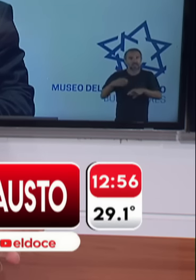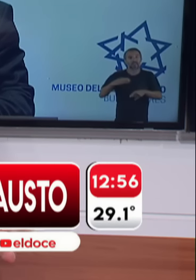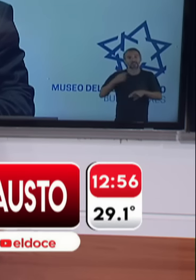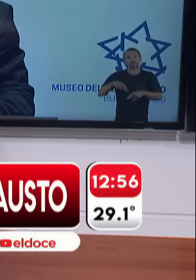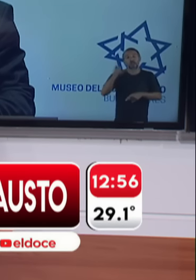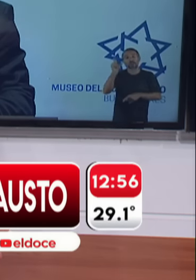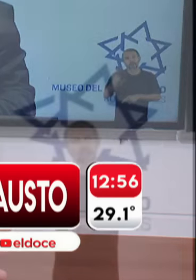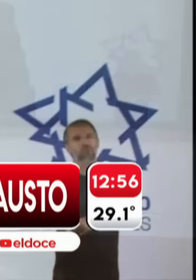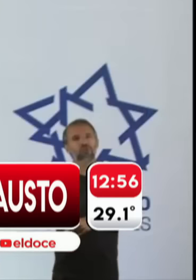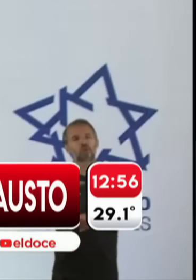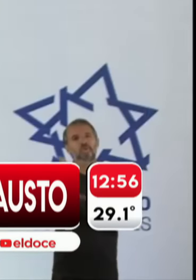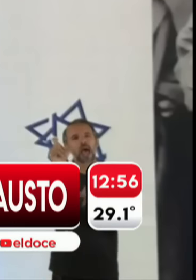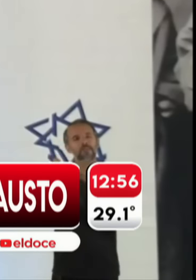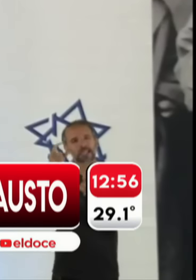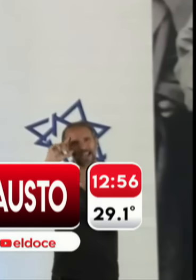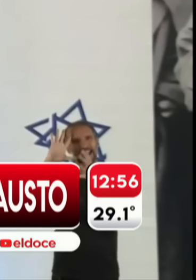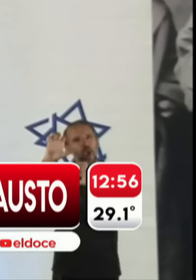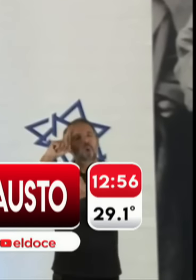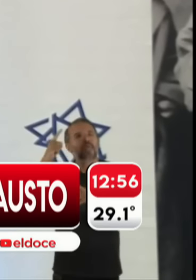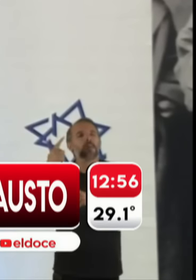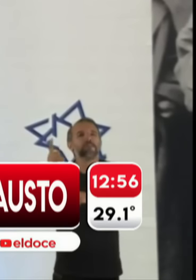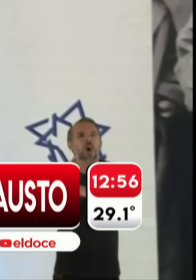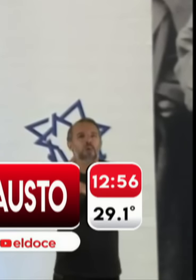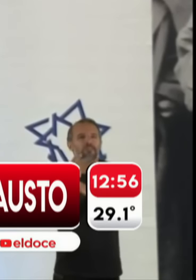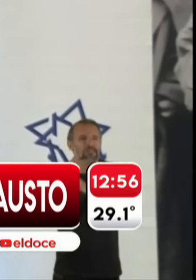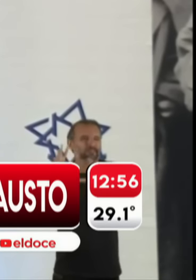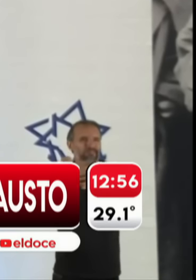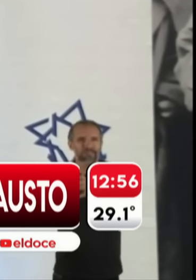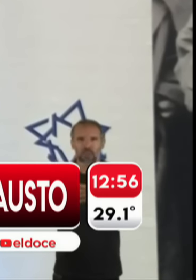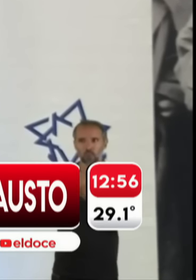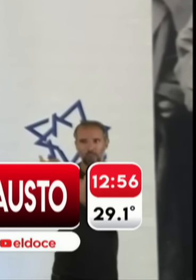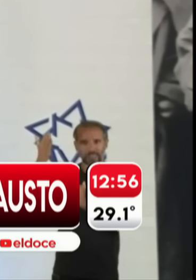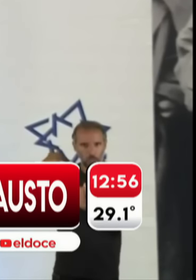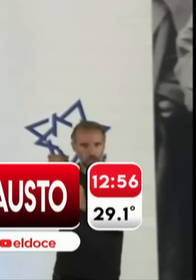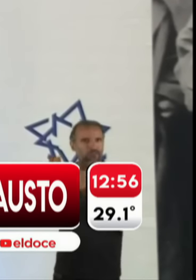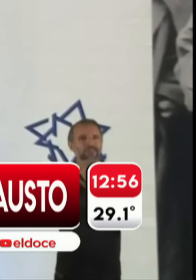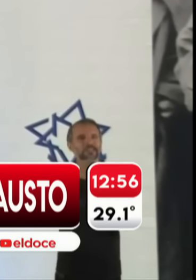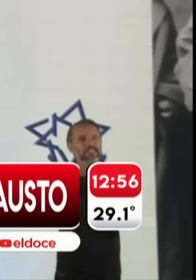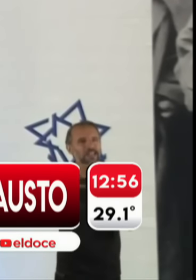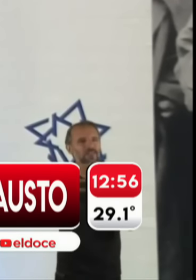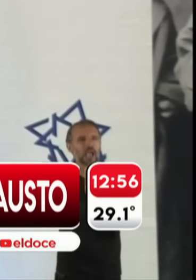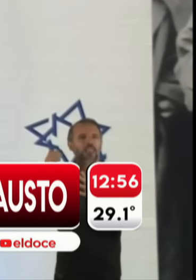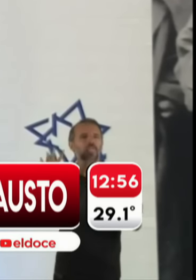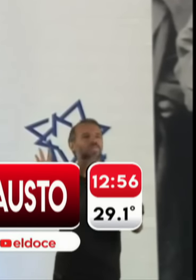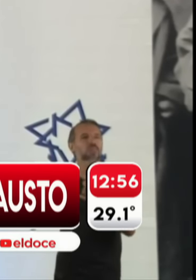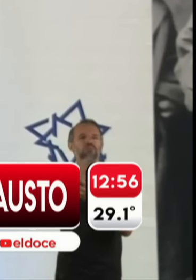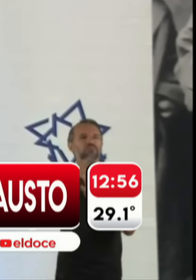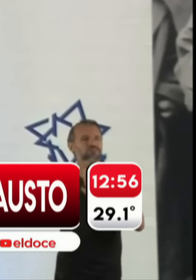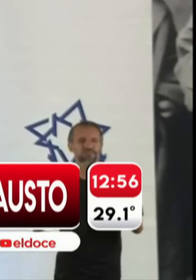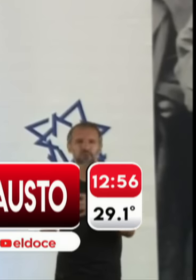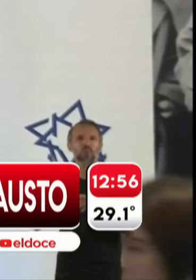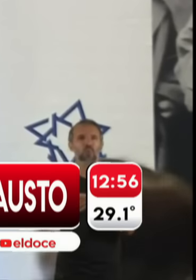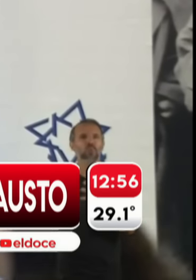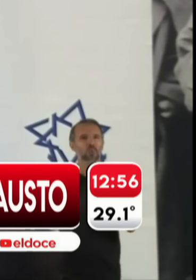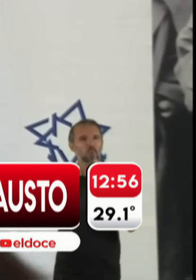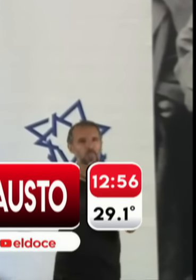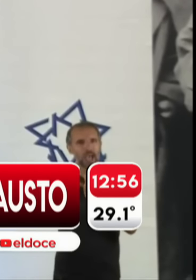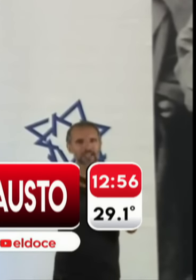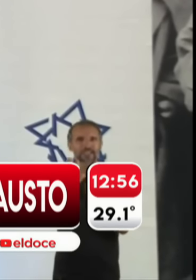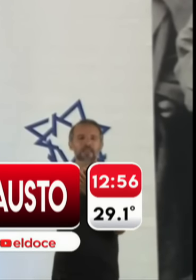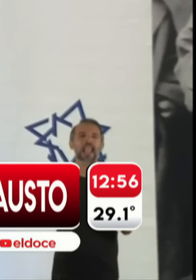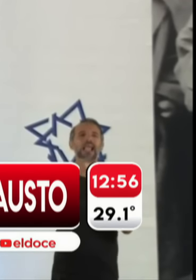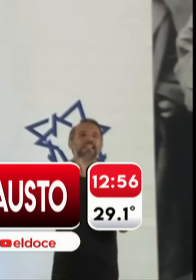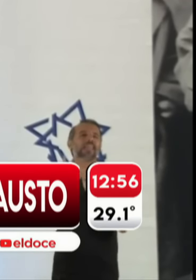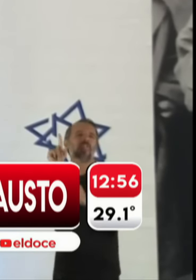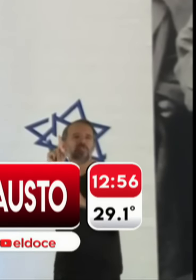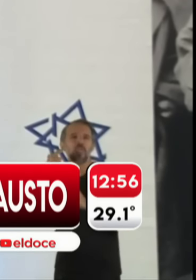acto en el Día Internacional en Memoria de las Víctimas del Holocausto y allí no se refirió a esta